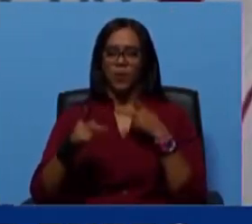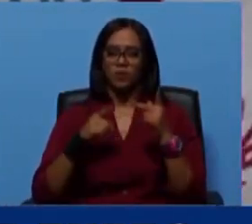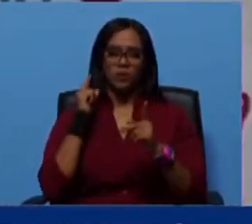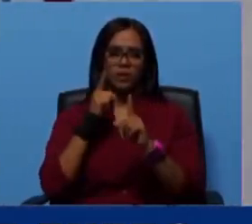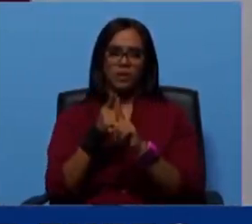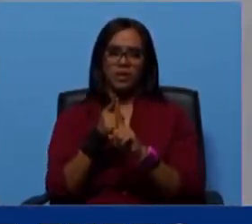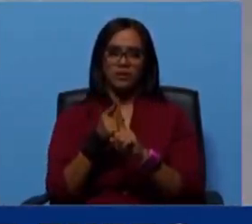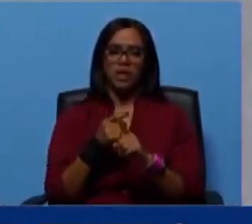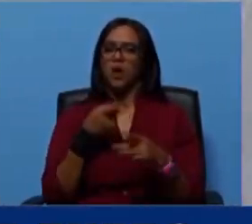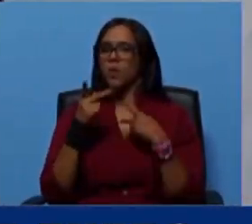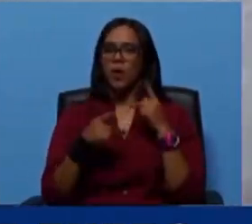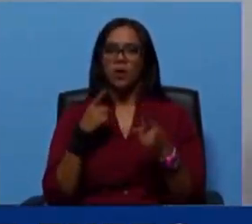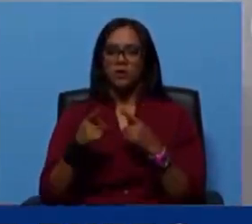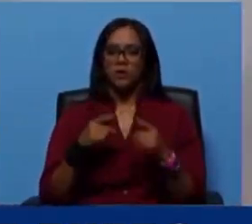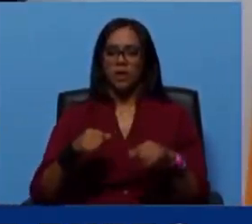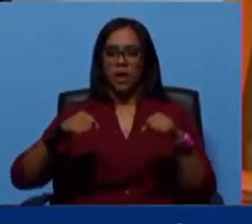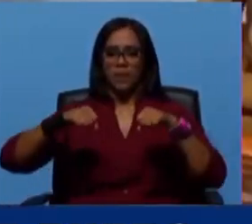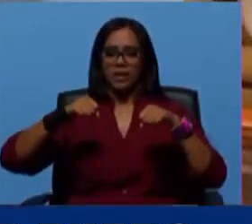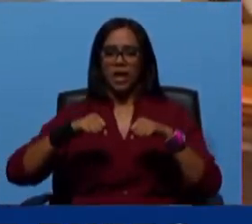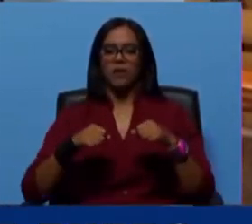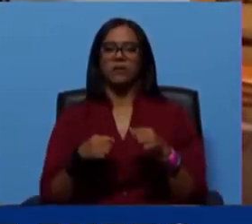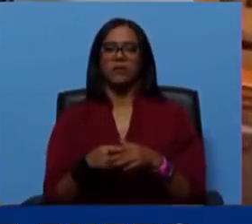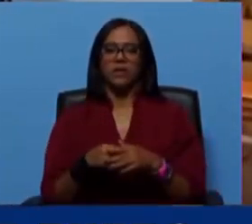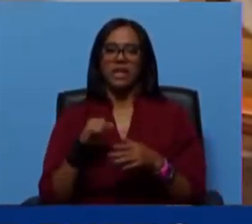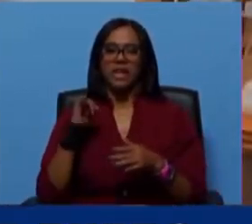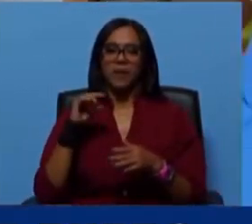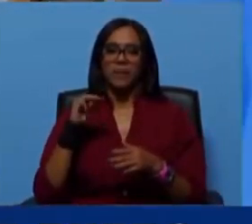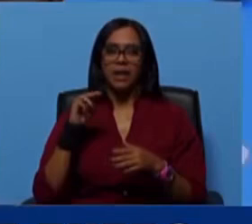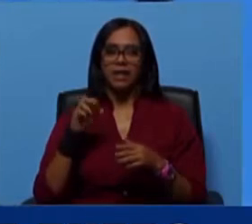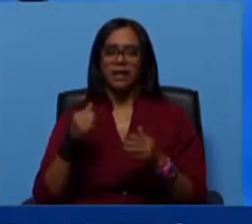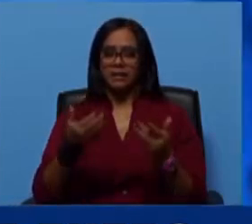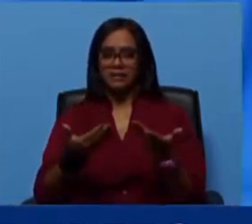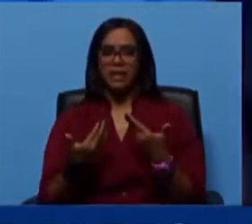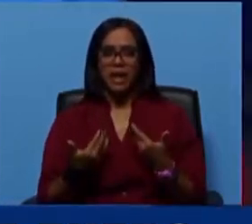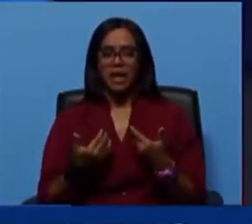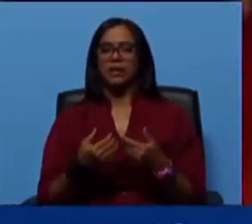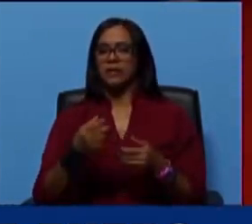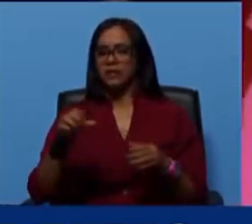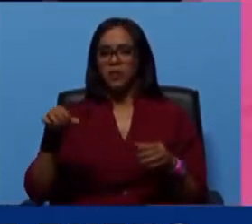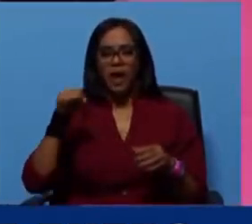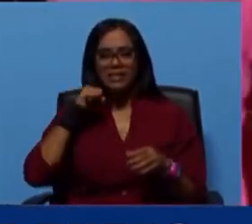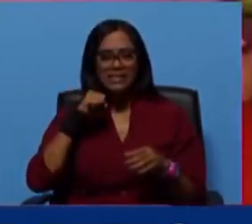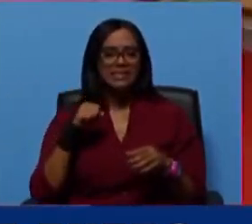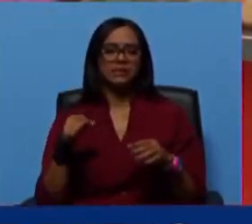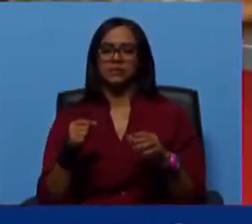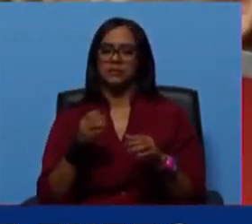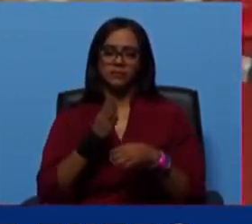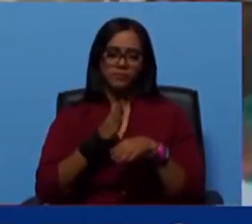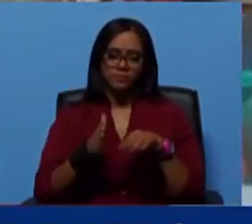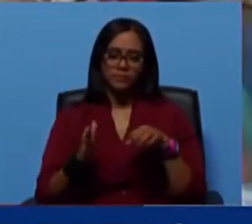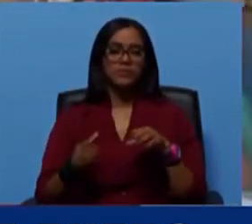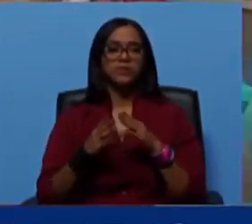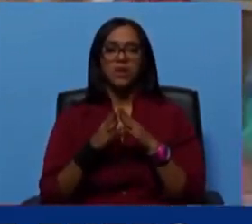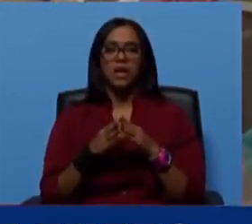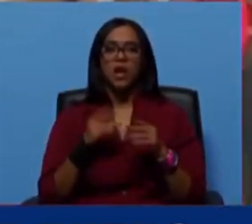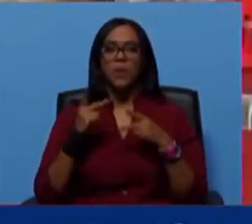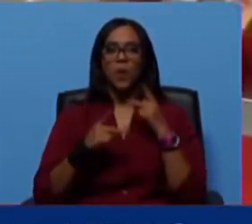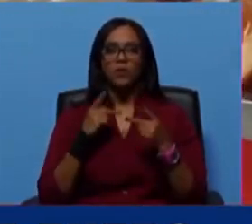los productores, desde los mercados. Y merca trae todo lo que es verduras, hortalizas. Y los productores traen todo lo que es la